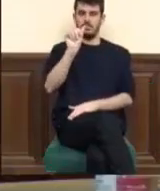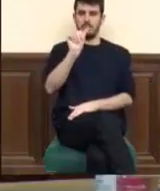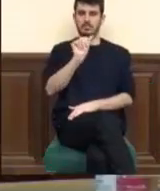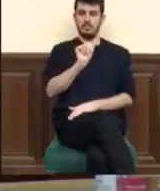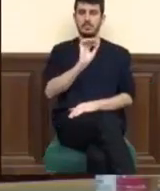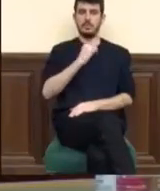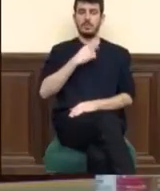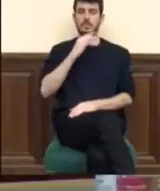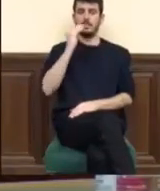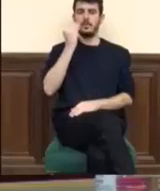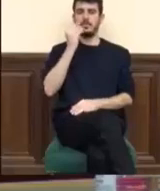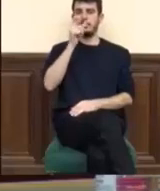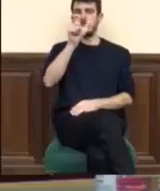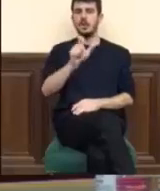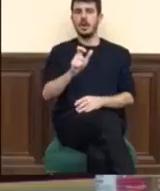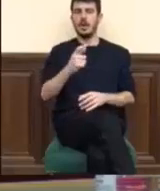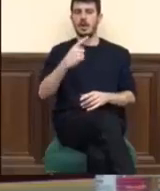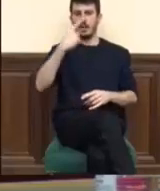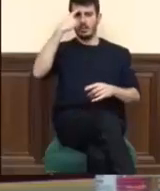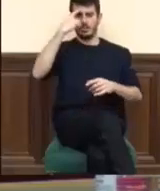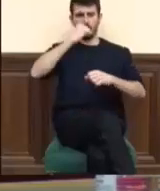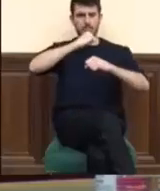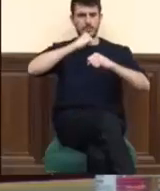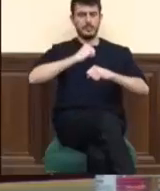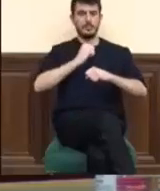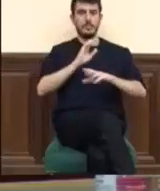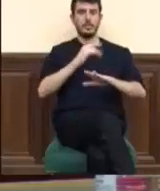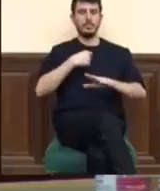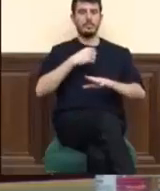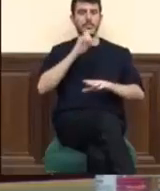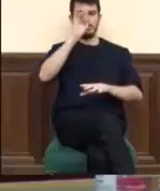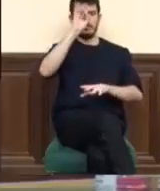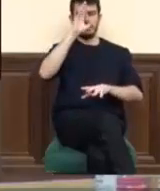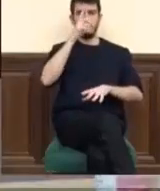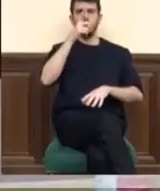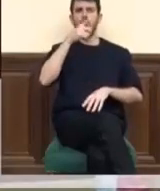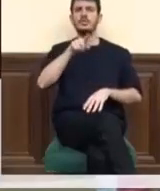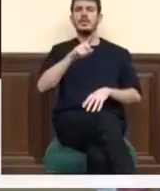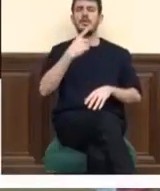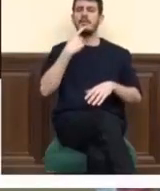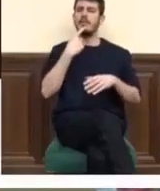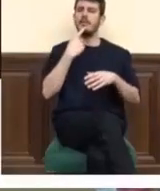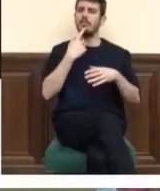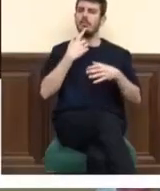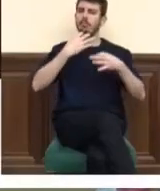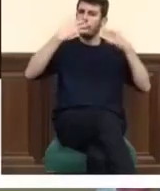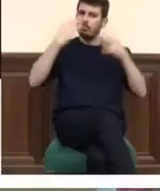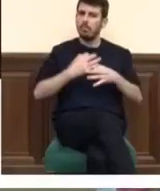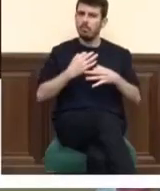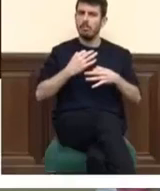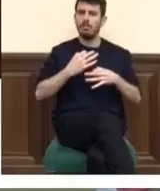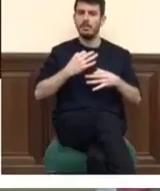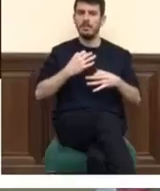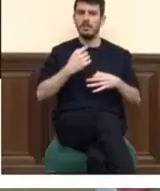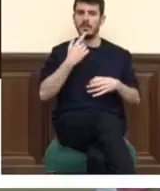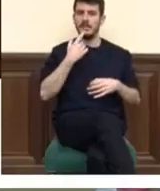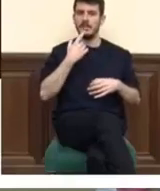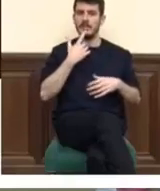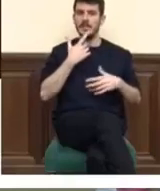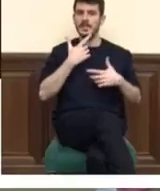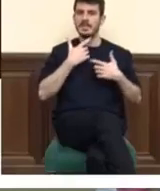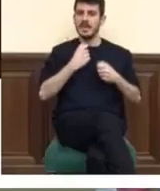persona muy sensata, pero me han sorprendido la forma categórica de asegurar que la sanidad madrileña